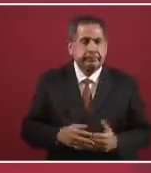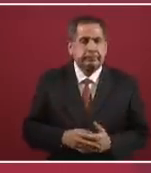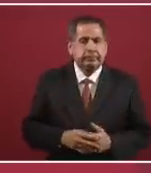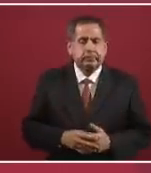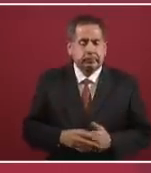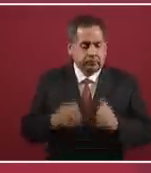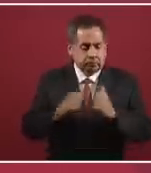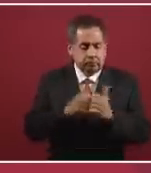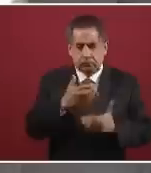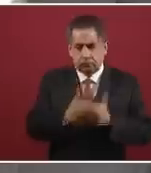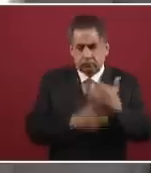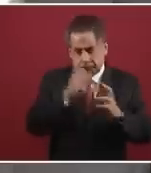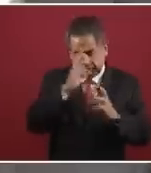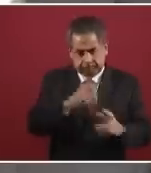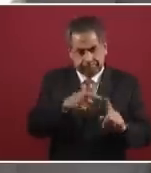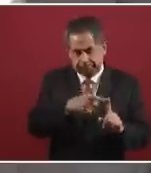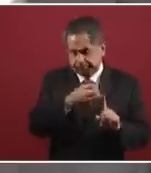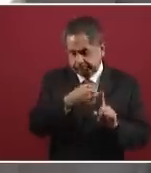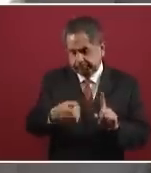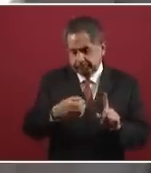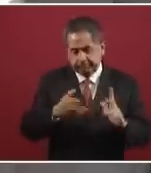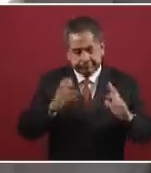con todo el respeto